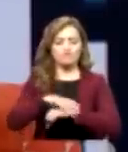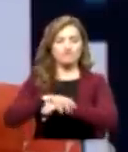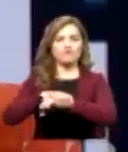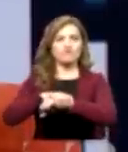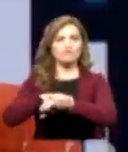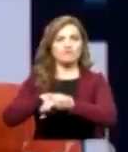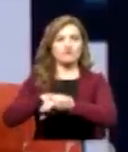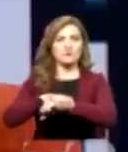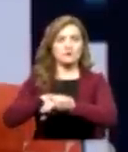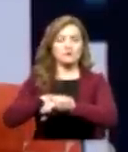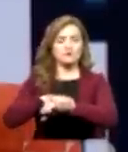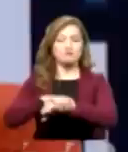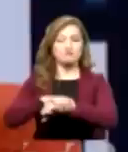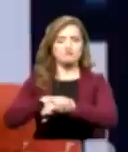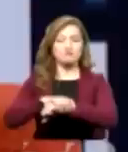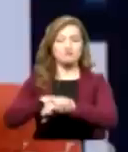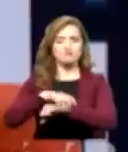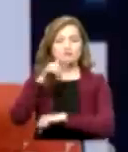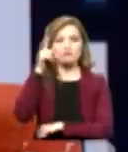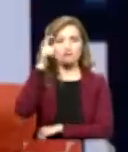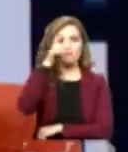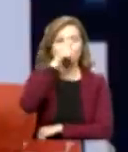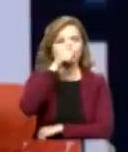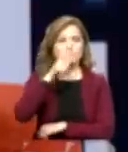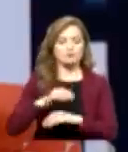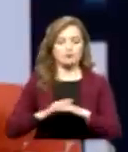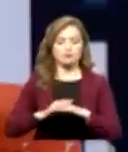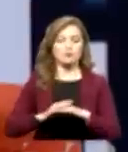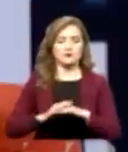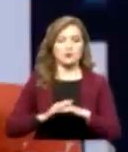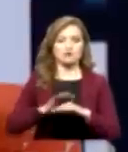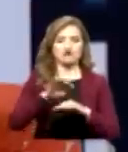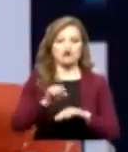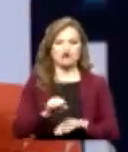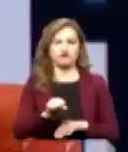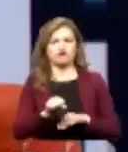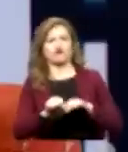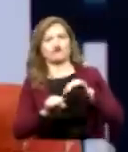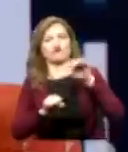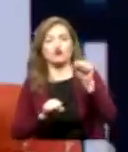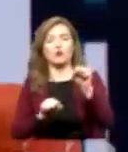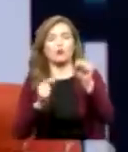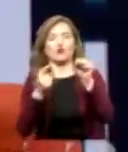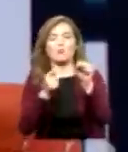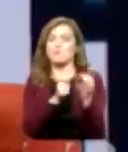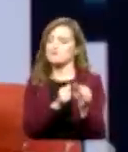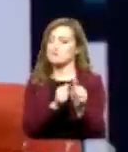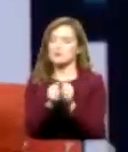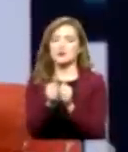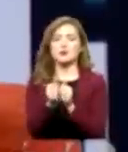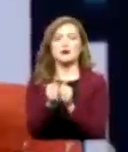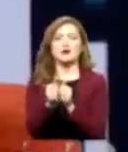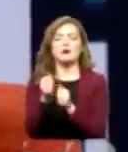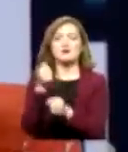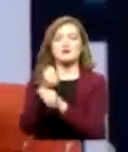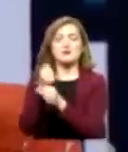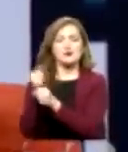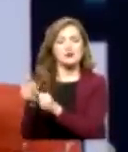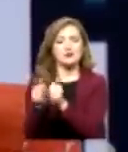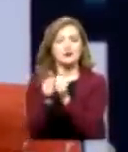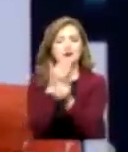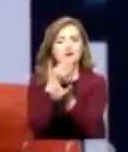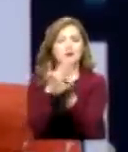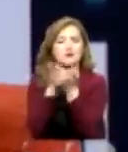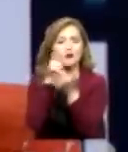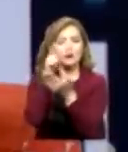Porque es difícil, este es un escalón que ya lo hemos superado ahorita, gracias al trabajo conjunto de la